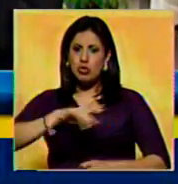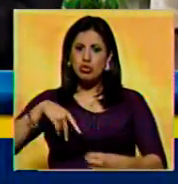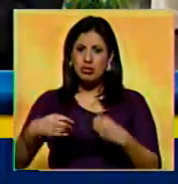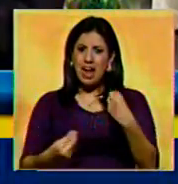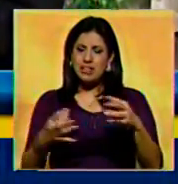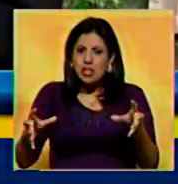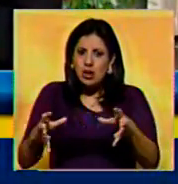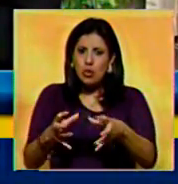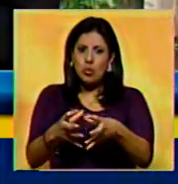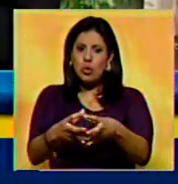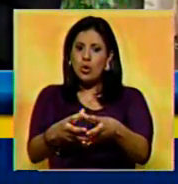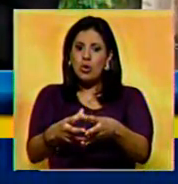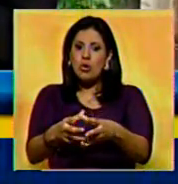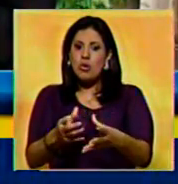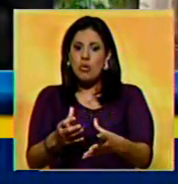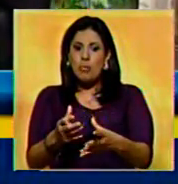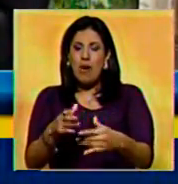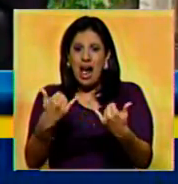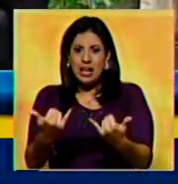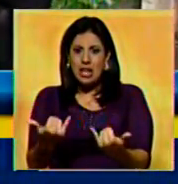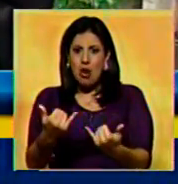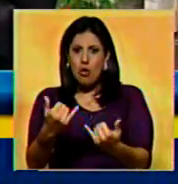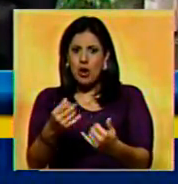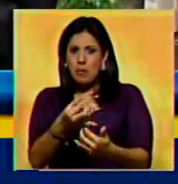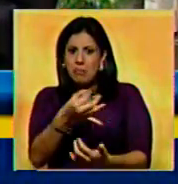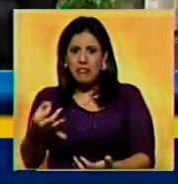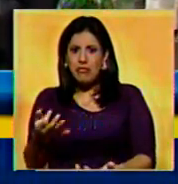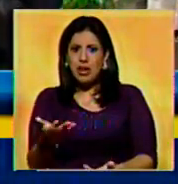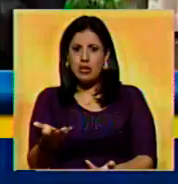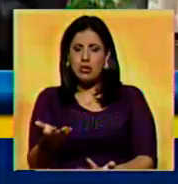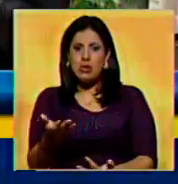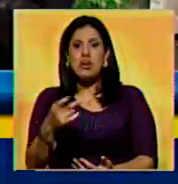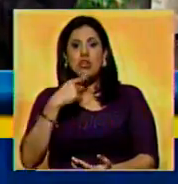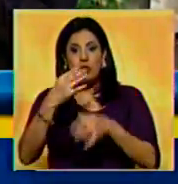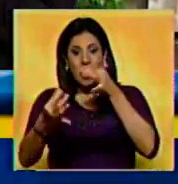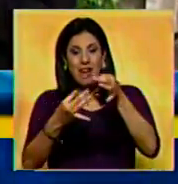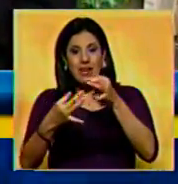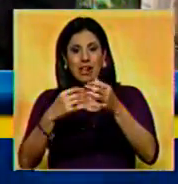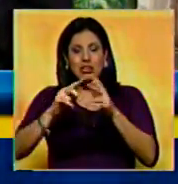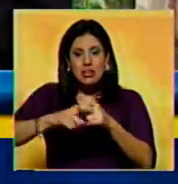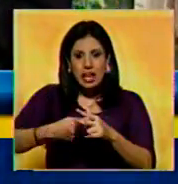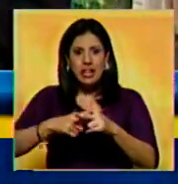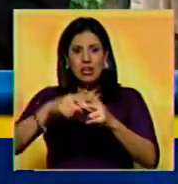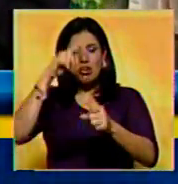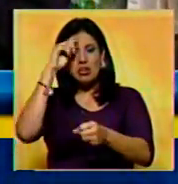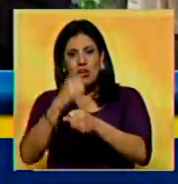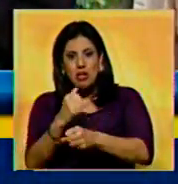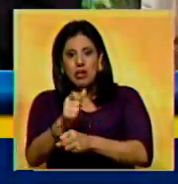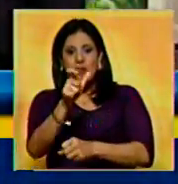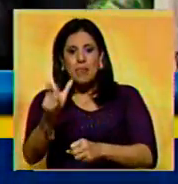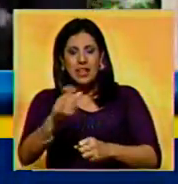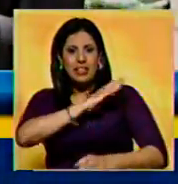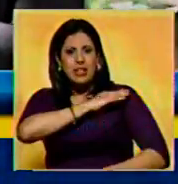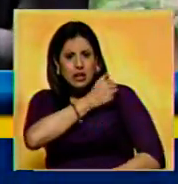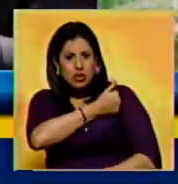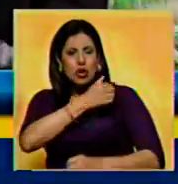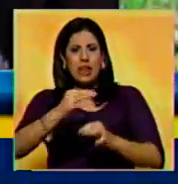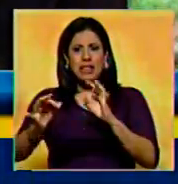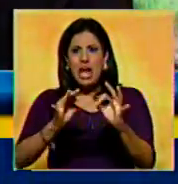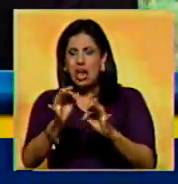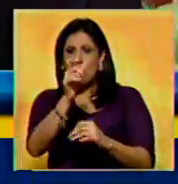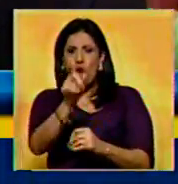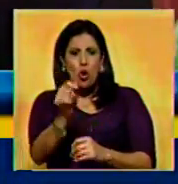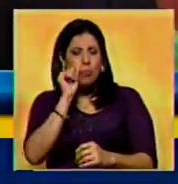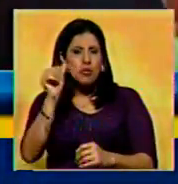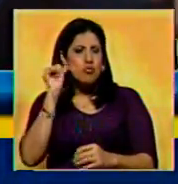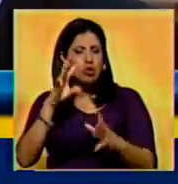equipo hasta ahora excelente. Te estoy hablando de técnicos, de productores, de directores, de actores, de actrices,